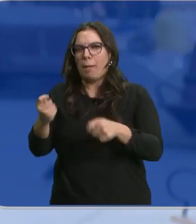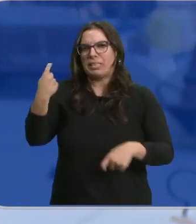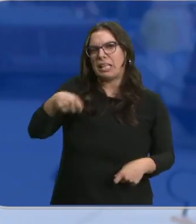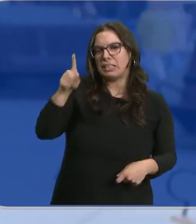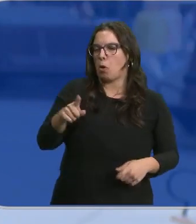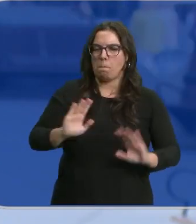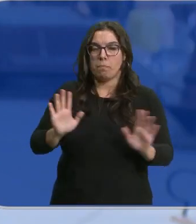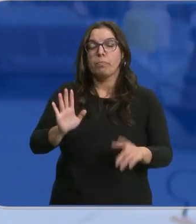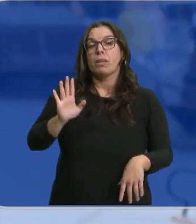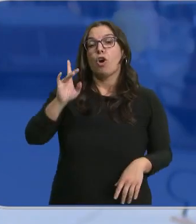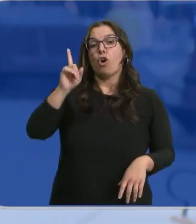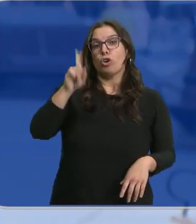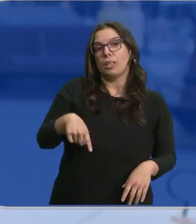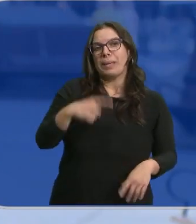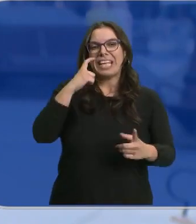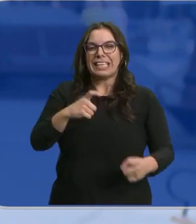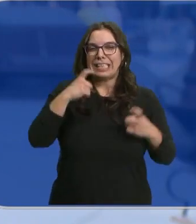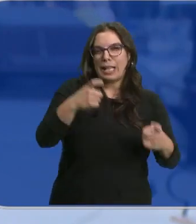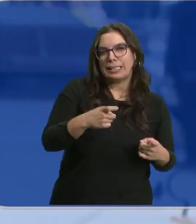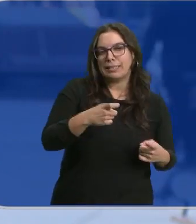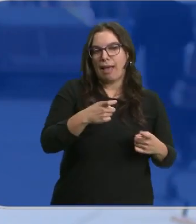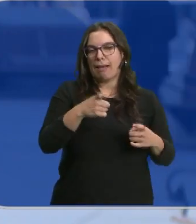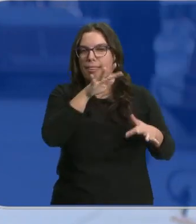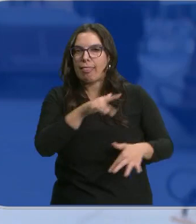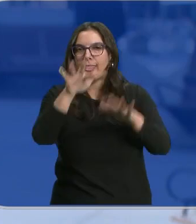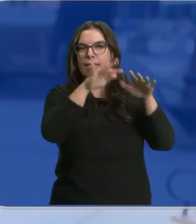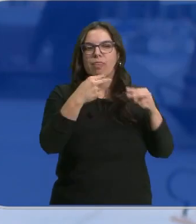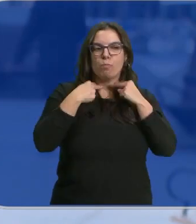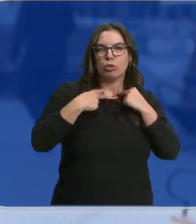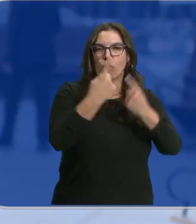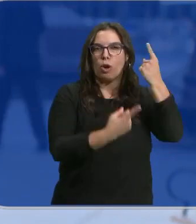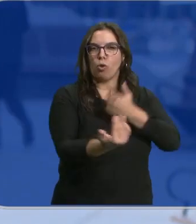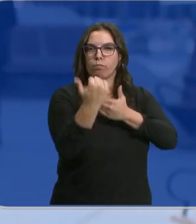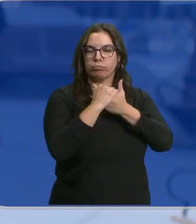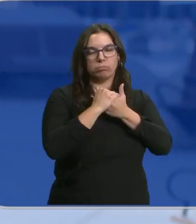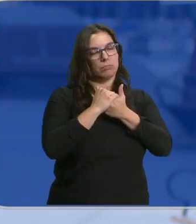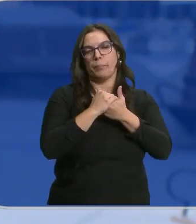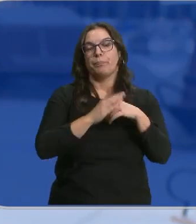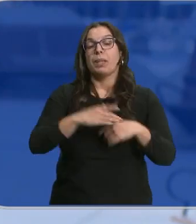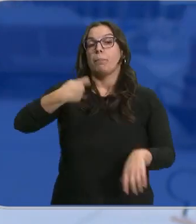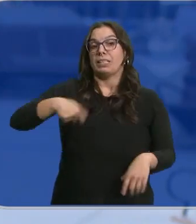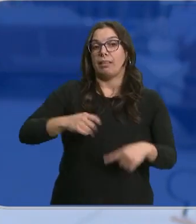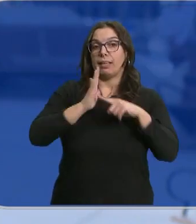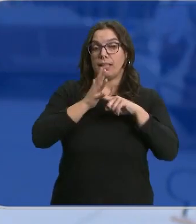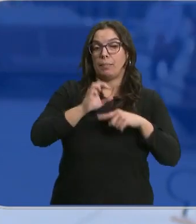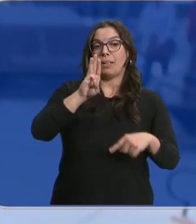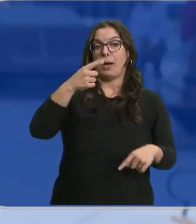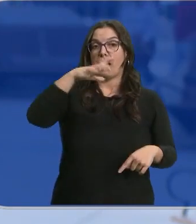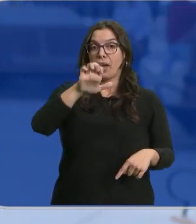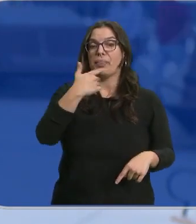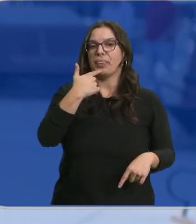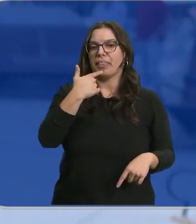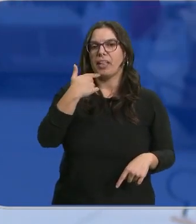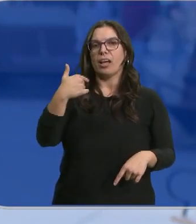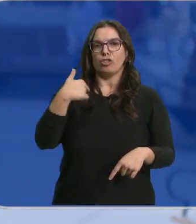y también niega que se hiciera con el objetivo de arañar algunos votos de diputados socialistas. Emiliano García Page, el presidente de Castilla-La Mancha, también ha dicho y ha dejado claro que él